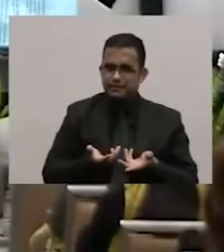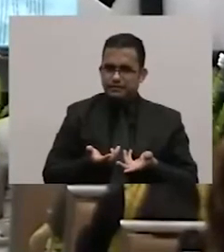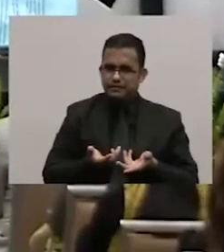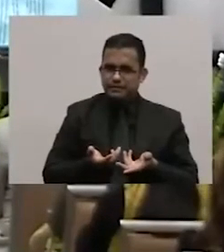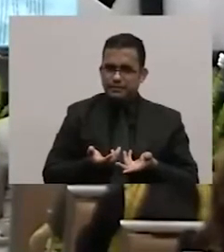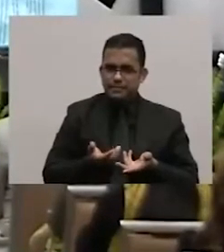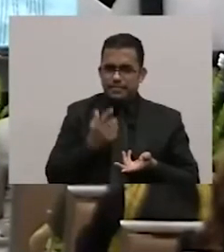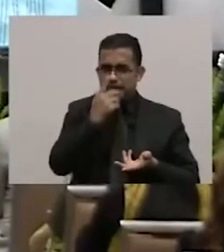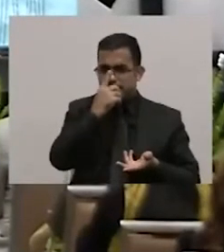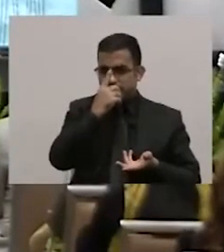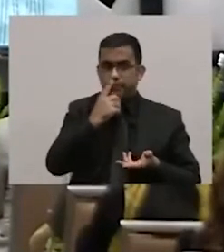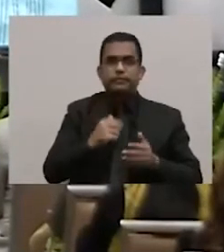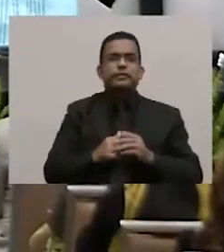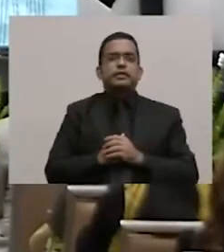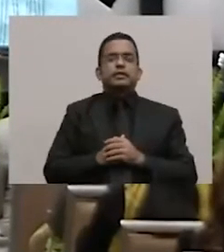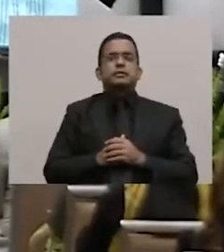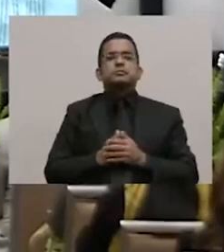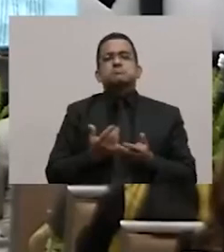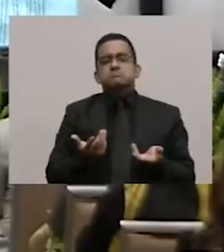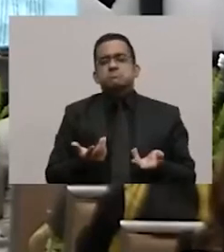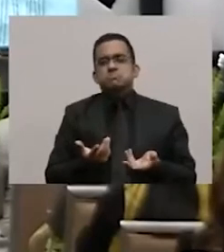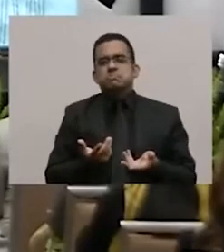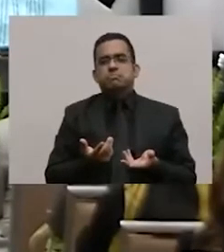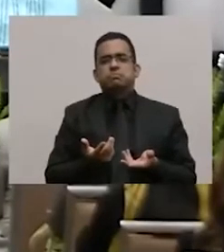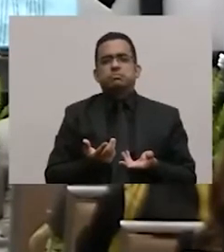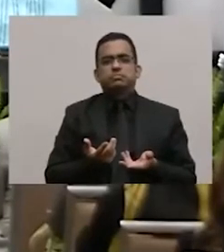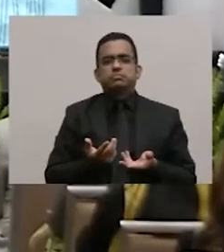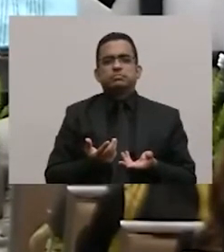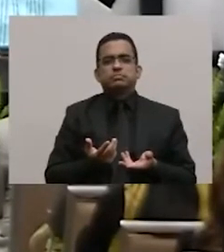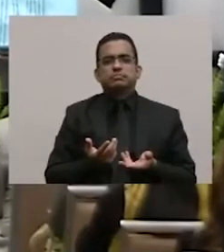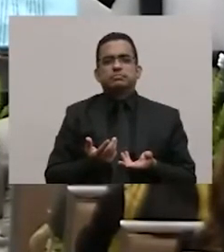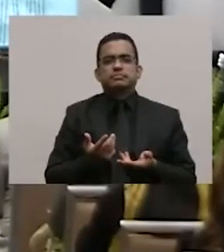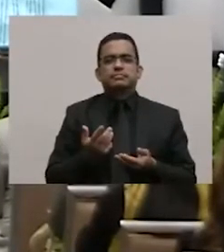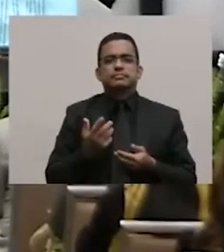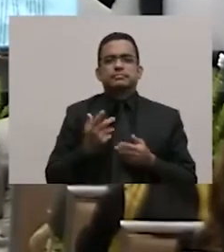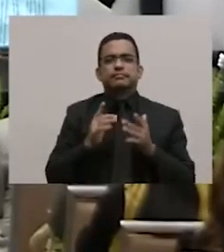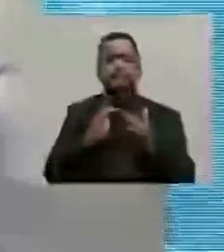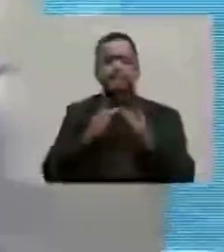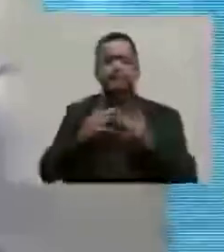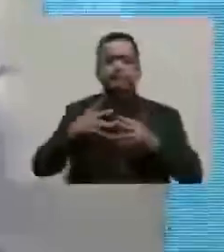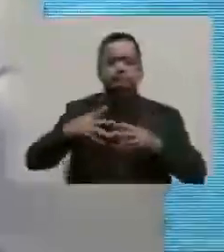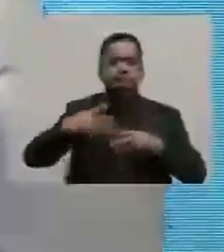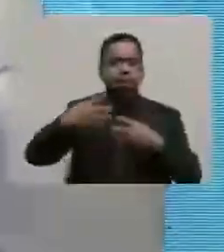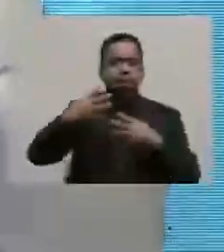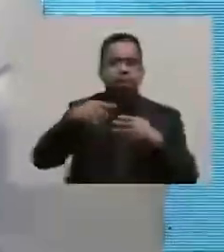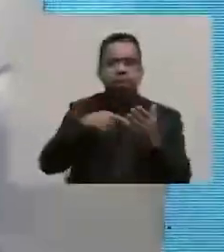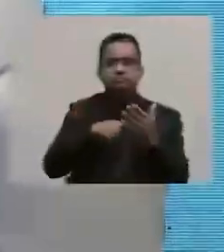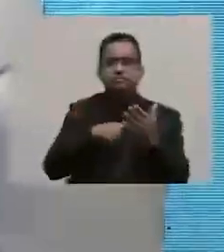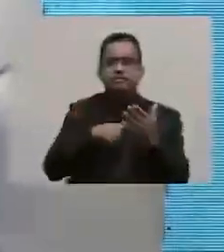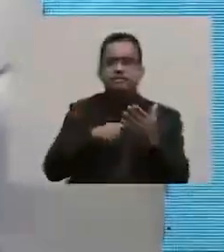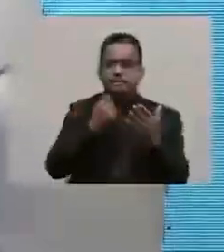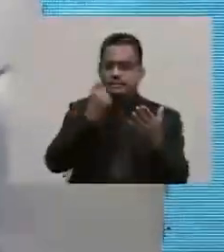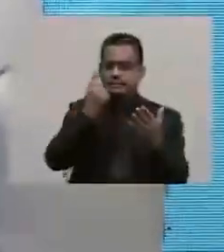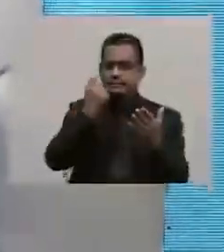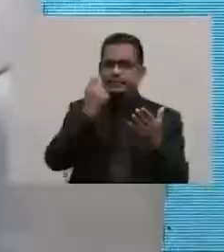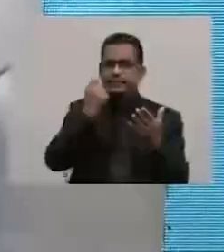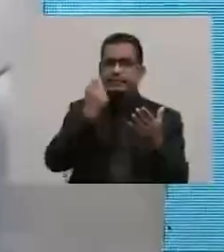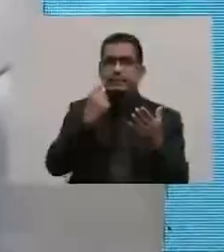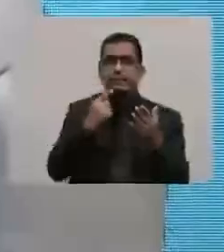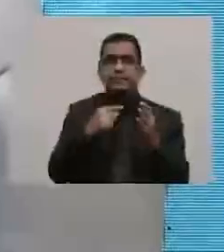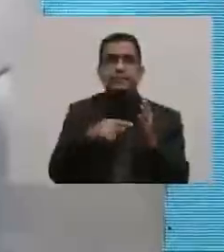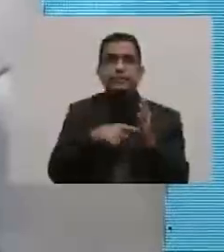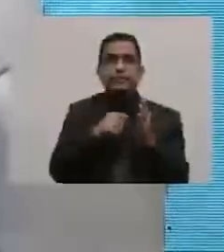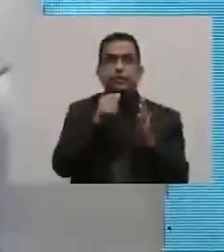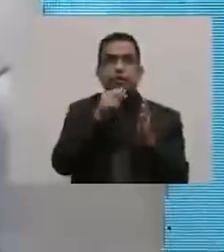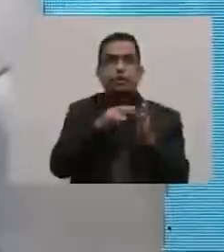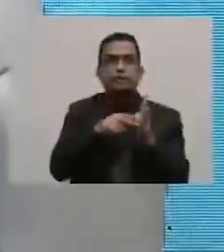No, solo quería decir, porque como nos están viendo en las redes sociales y la gente, que entiendo que cuando hablas del mudo no hablas de una